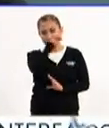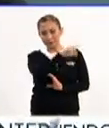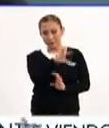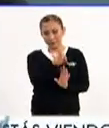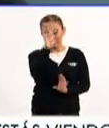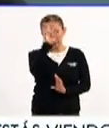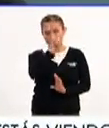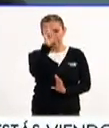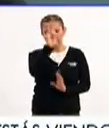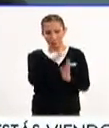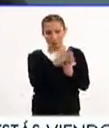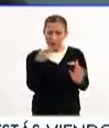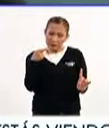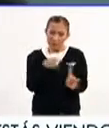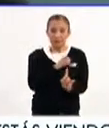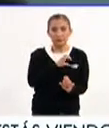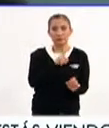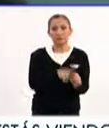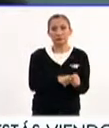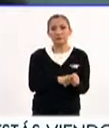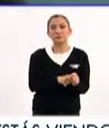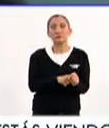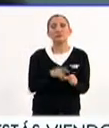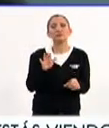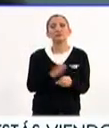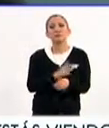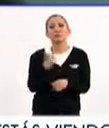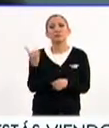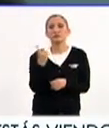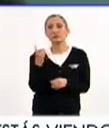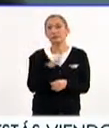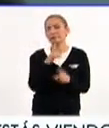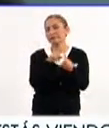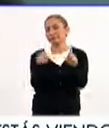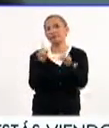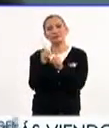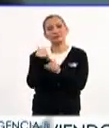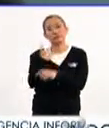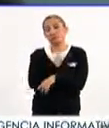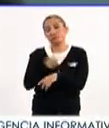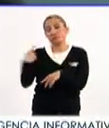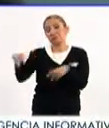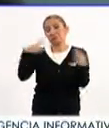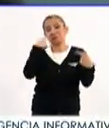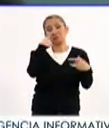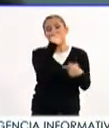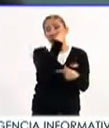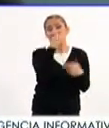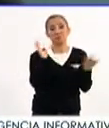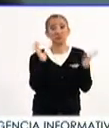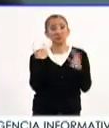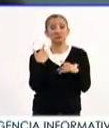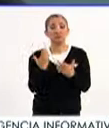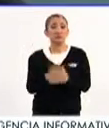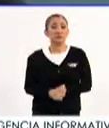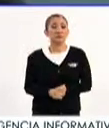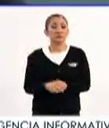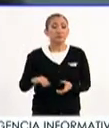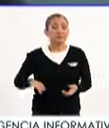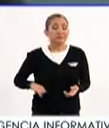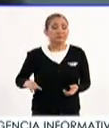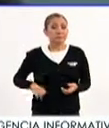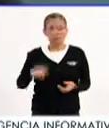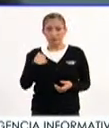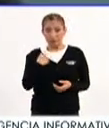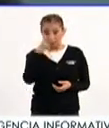momento recomendar uno en particular, porque pues, hay de todo, para todos los gustos y de todos los naturales.